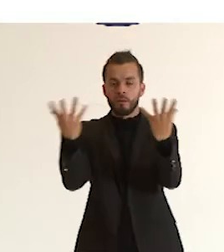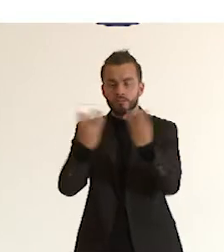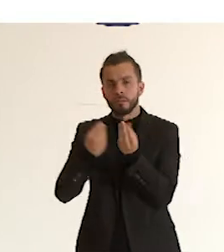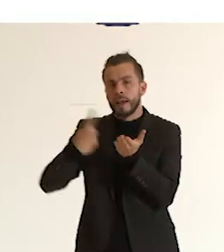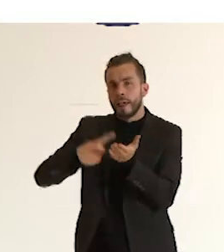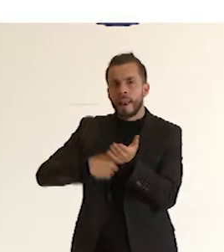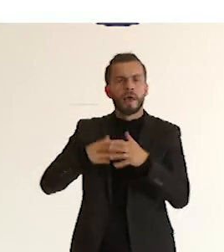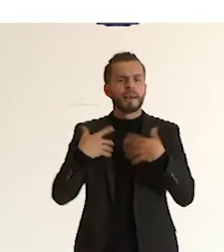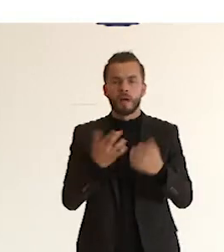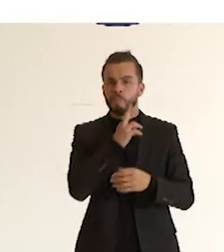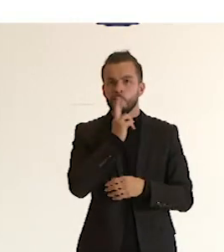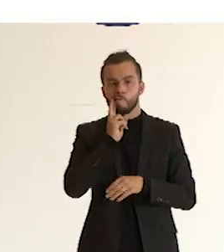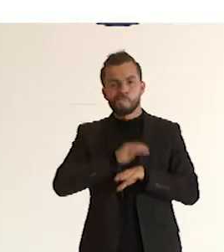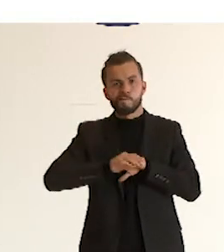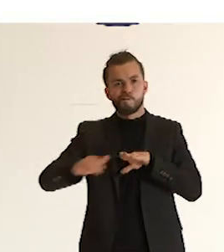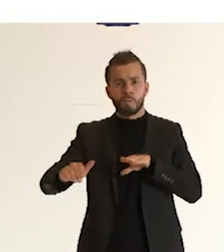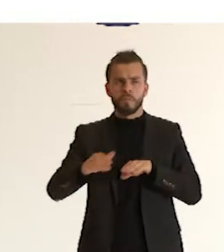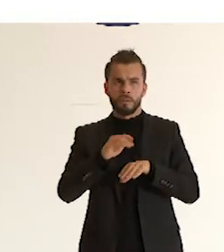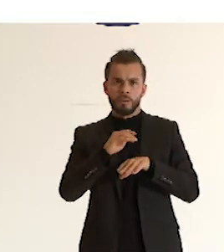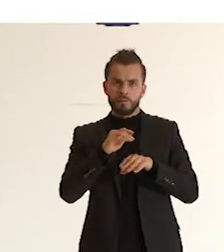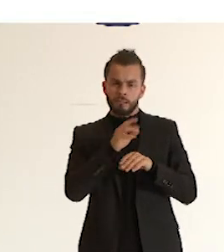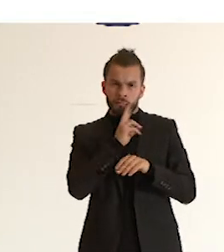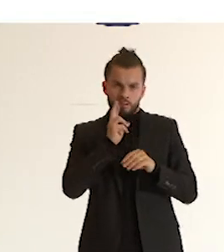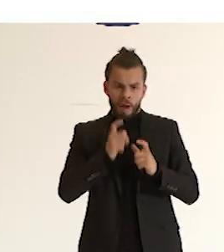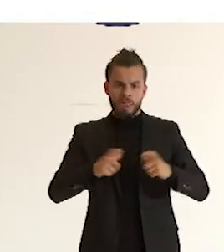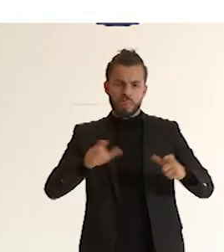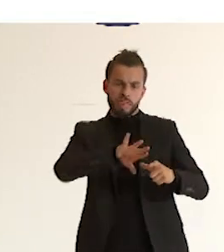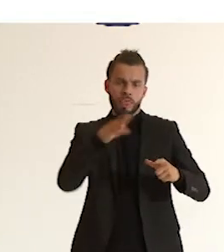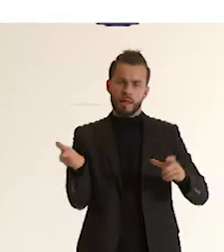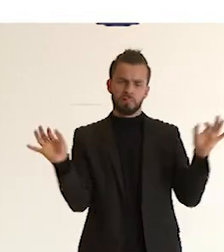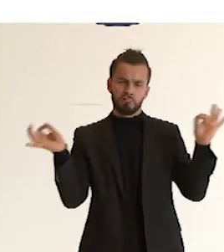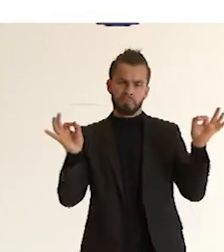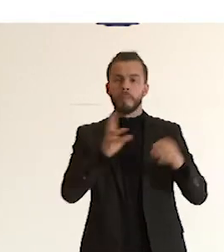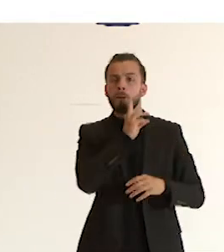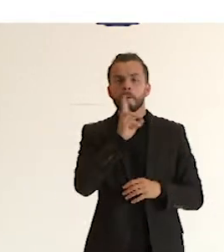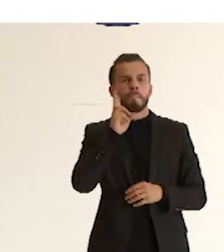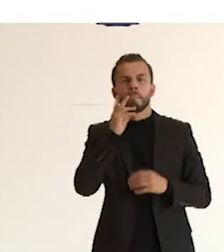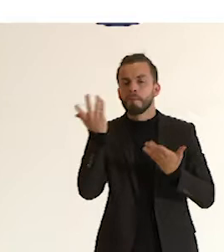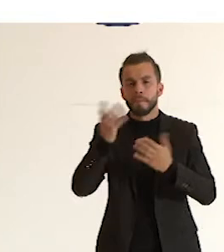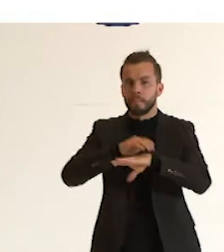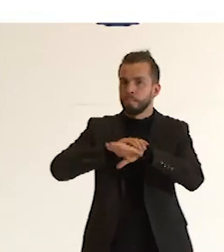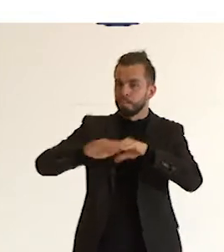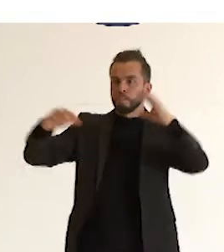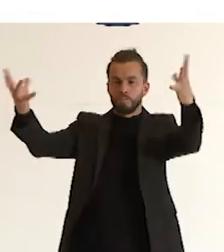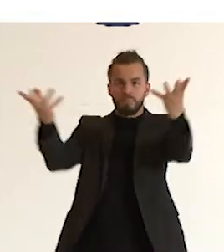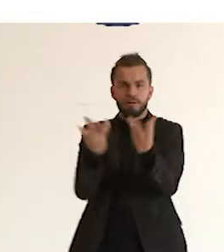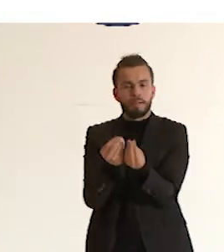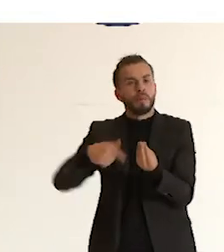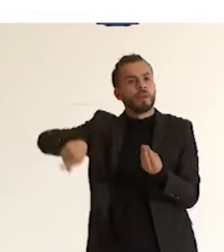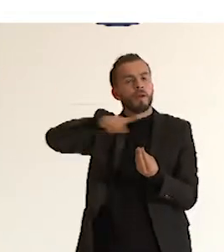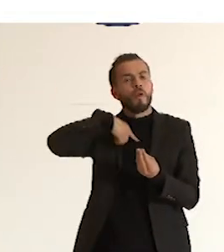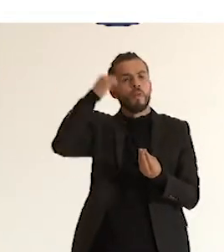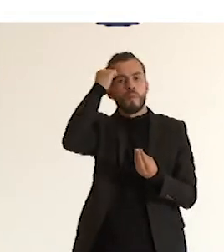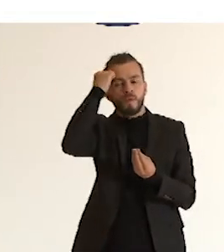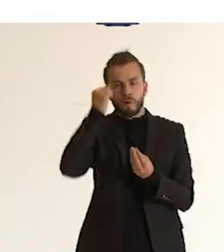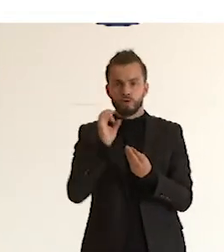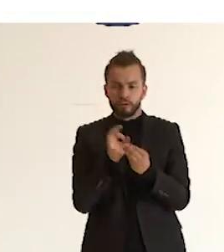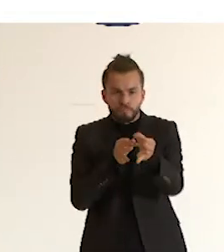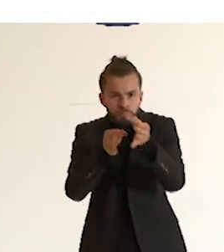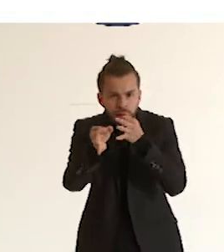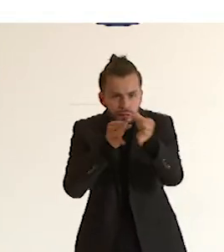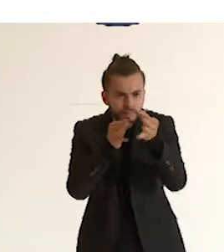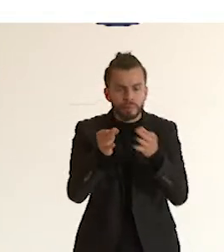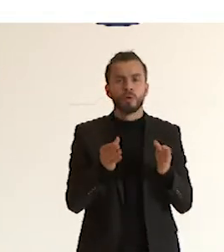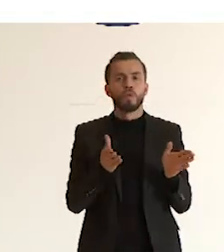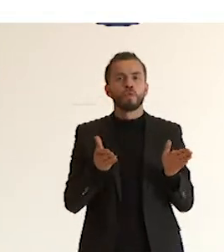almuerzo liviano en donde compartimos las experiencias de lo que llamamos los cursos epsilon los